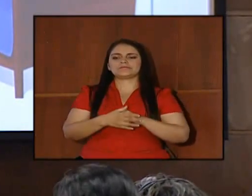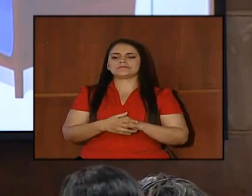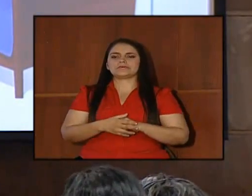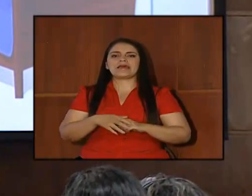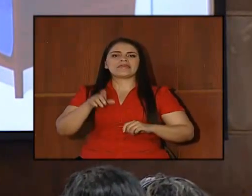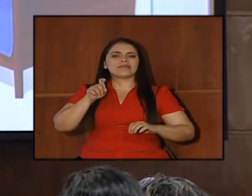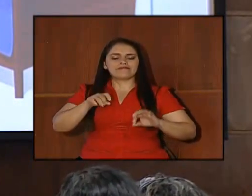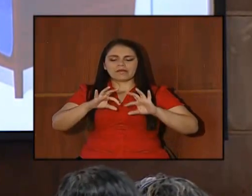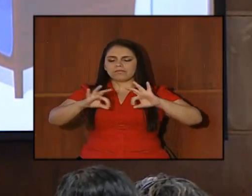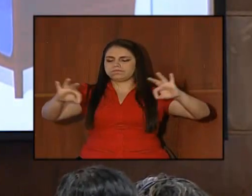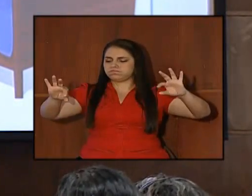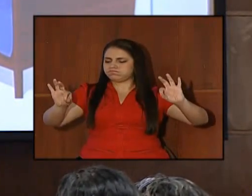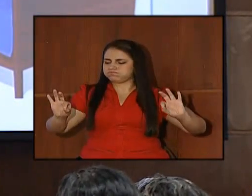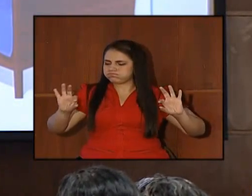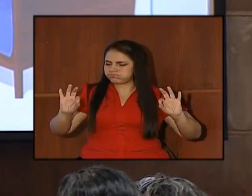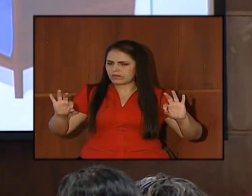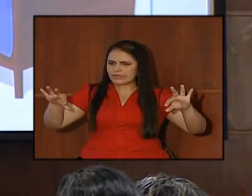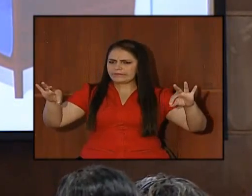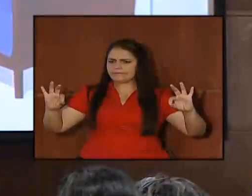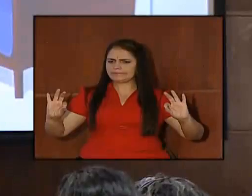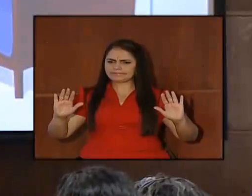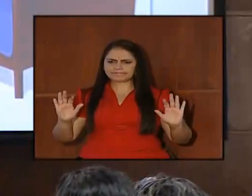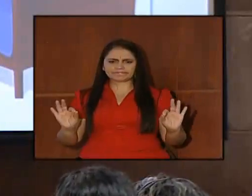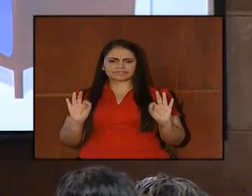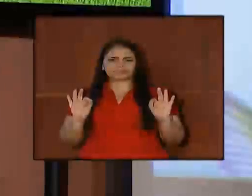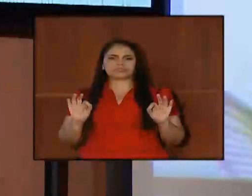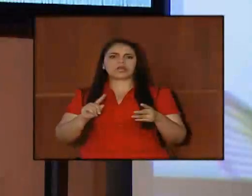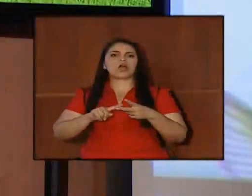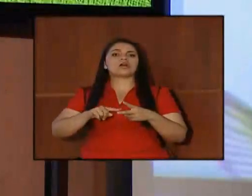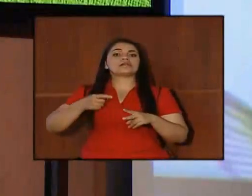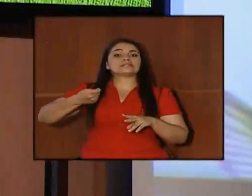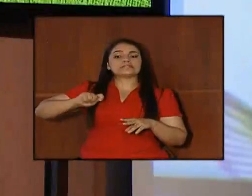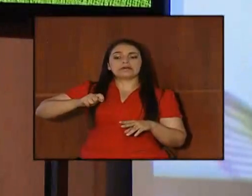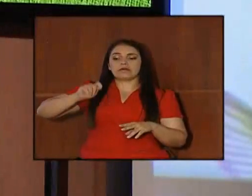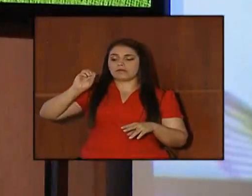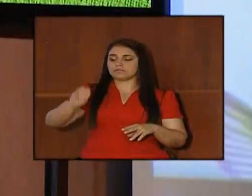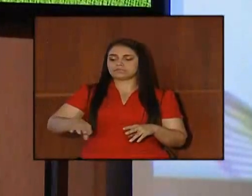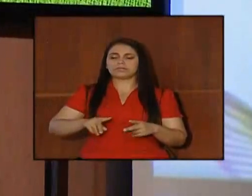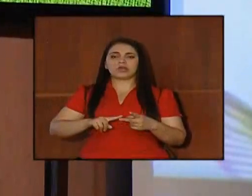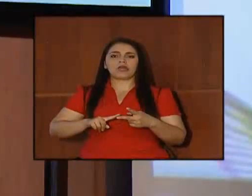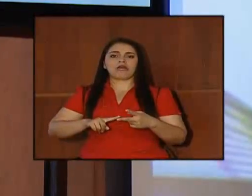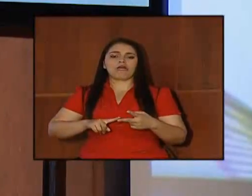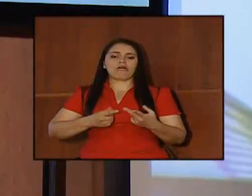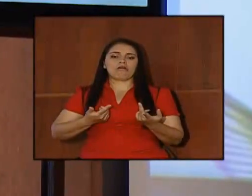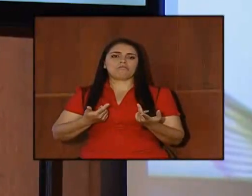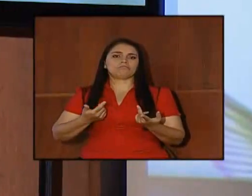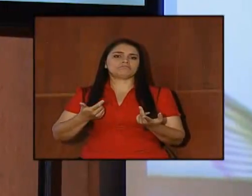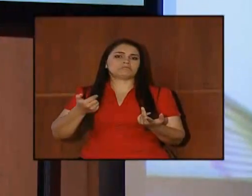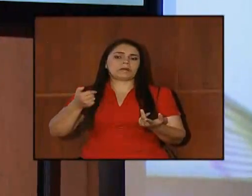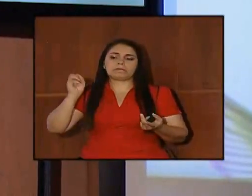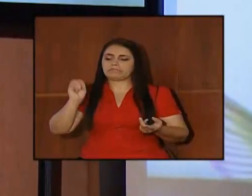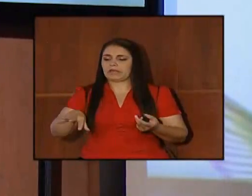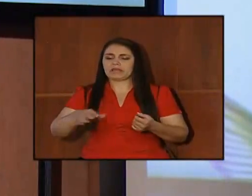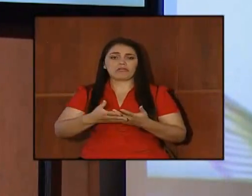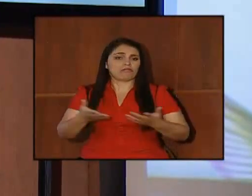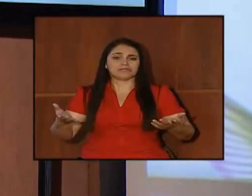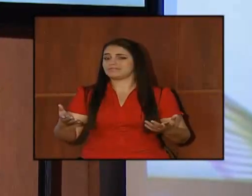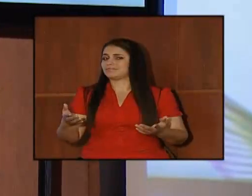cuerpos extraños en la sábana, es decir, las llaves no pueden quedar en el colchón, no puede quedar